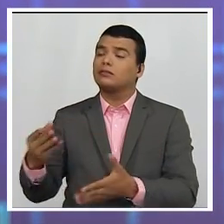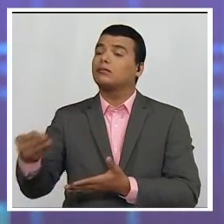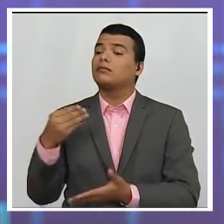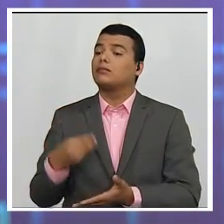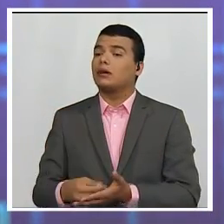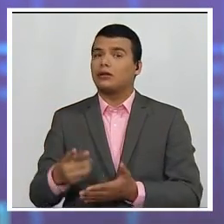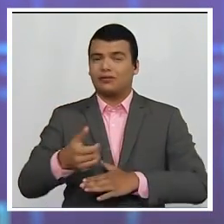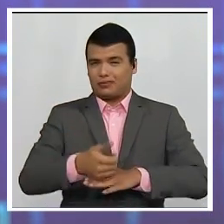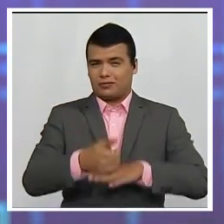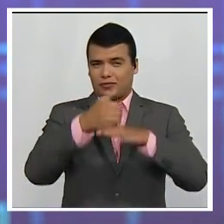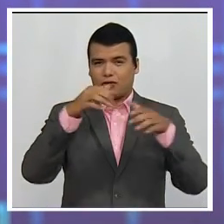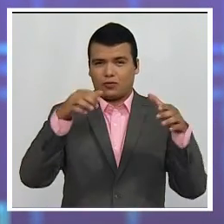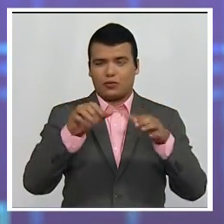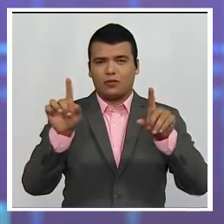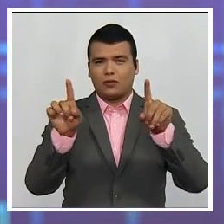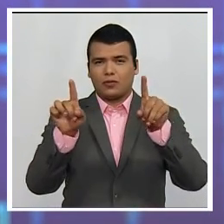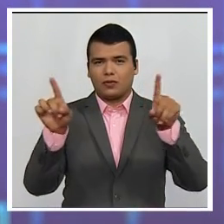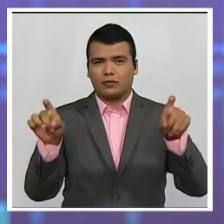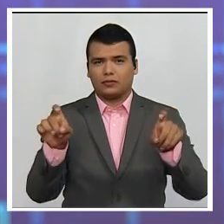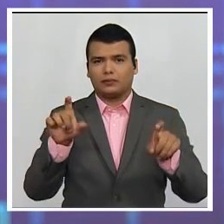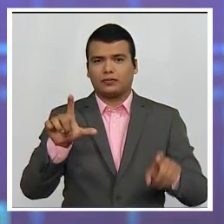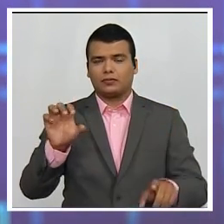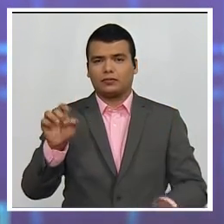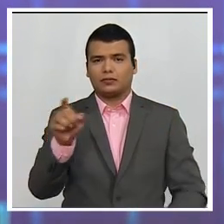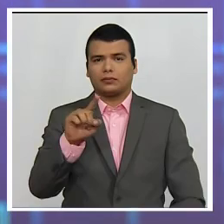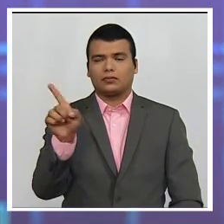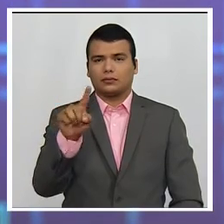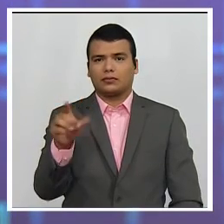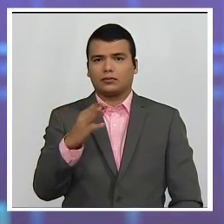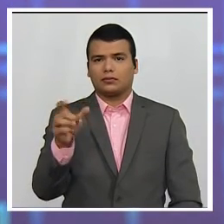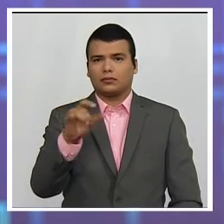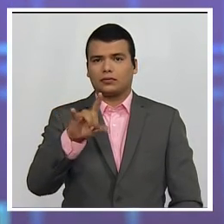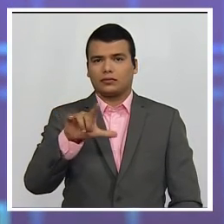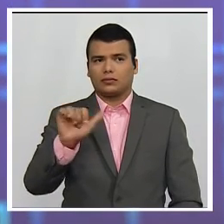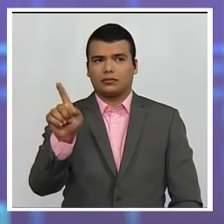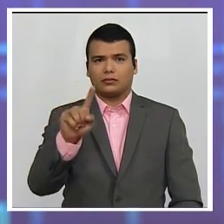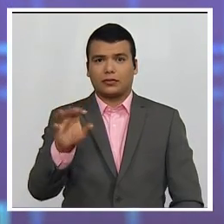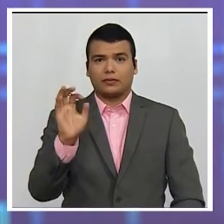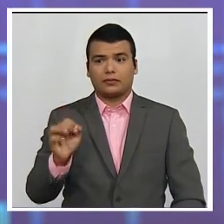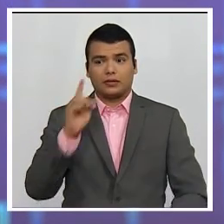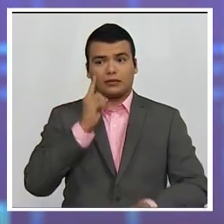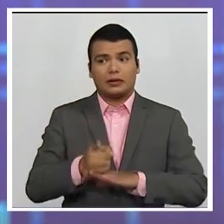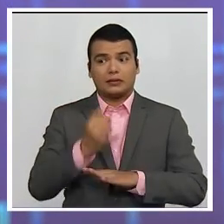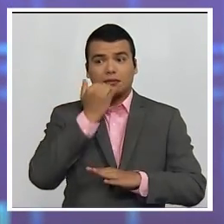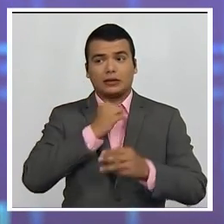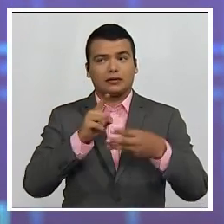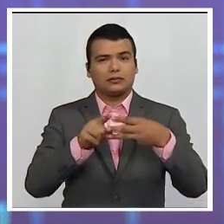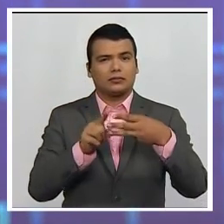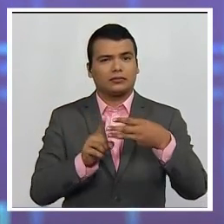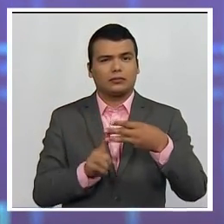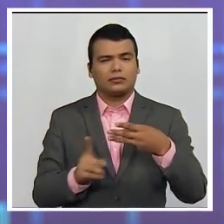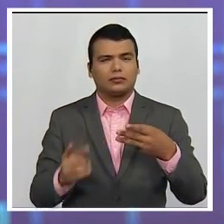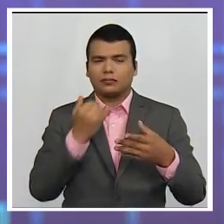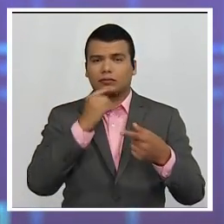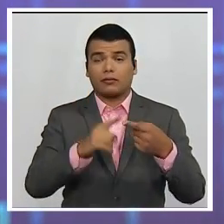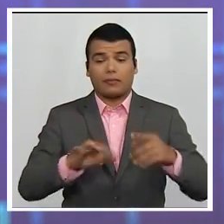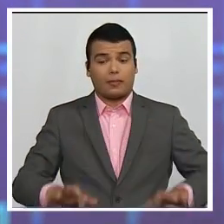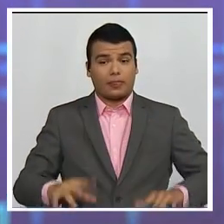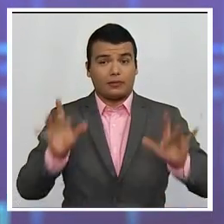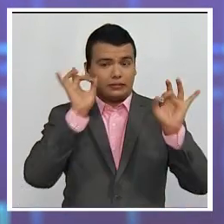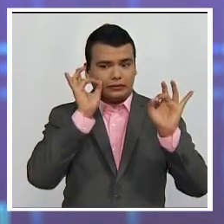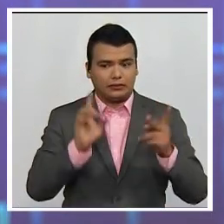los jefes de la banda criminal conocida como 'los dimax la fiscalía les imputó cargos a los tres uniformados por los delitos de hurto agravado